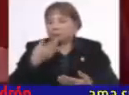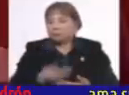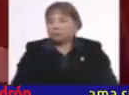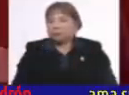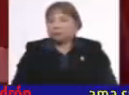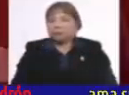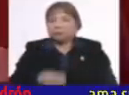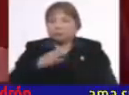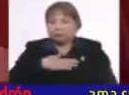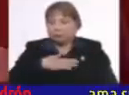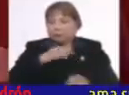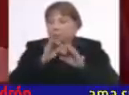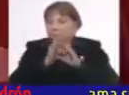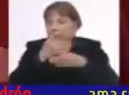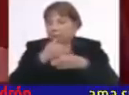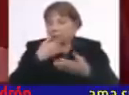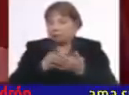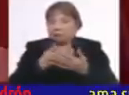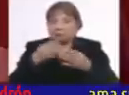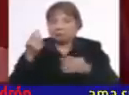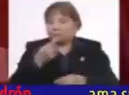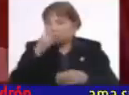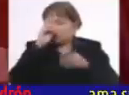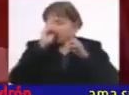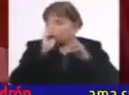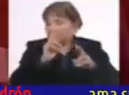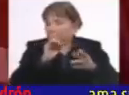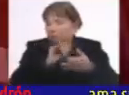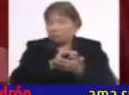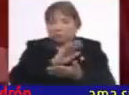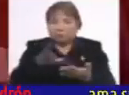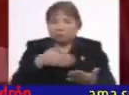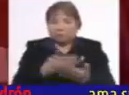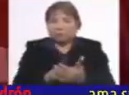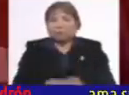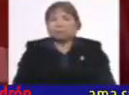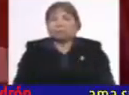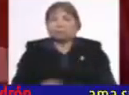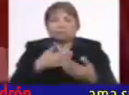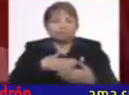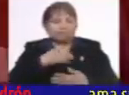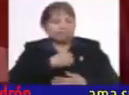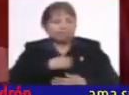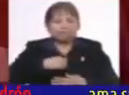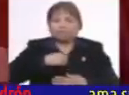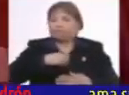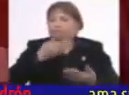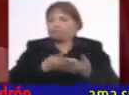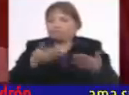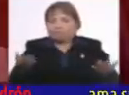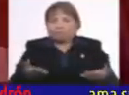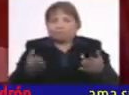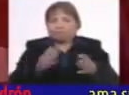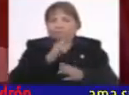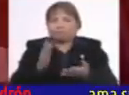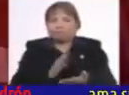mis formas generalmente son las más respetuosas con todos y me apena tener que estar en esta